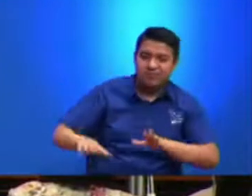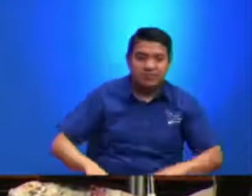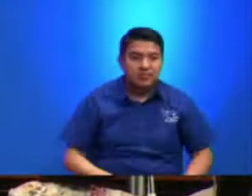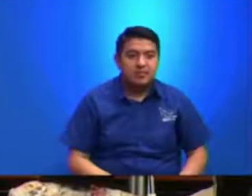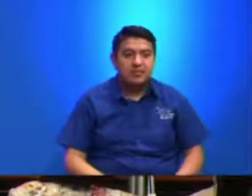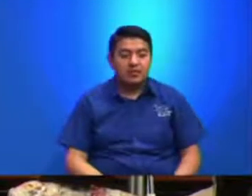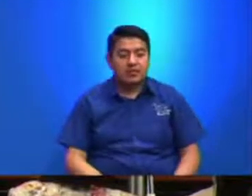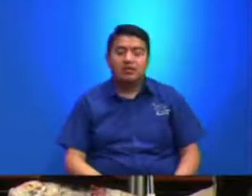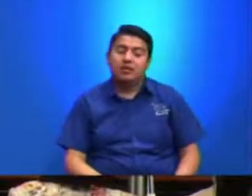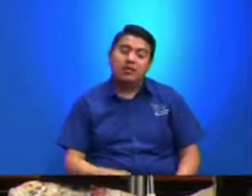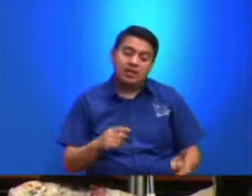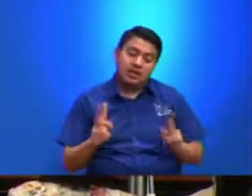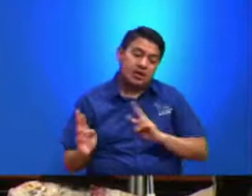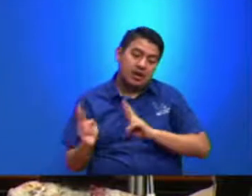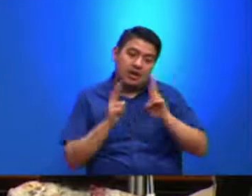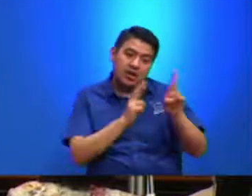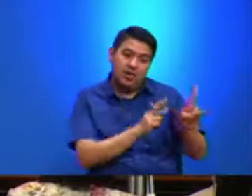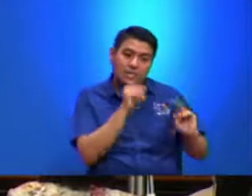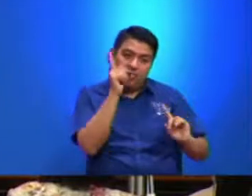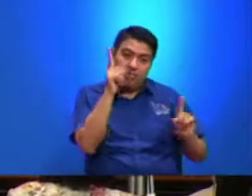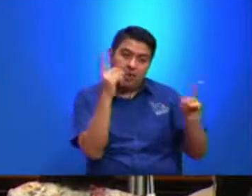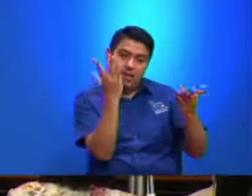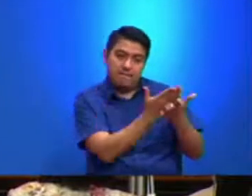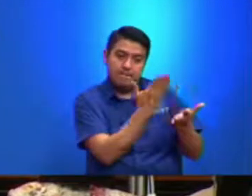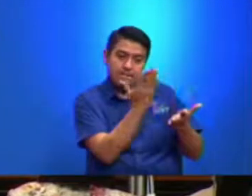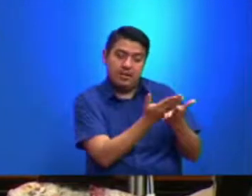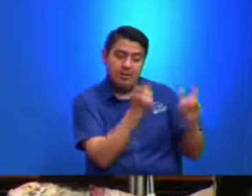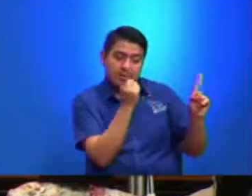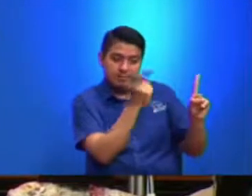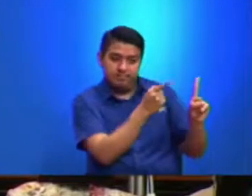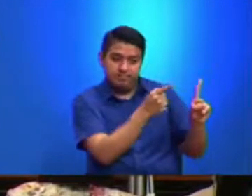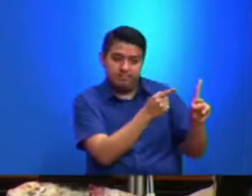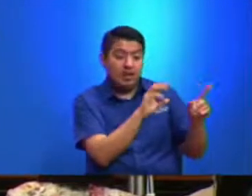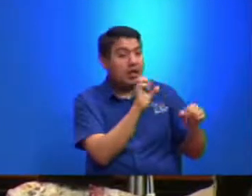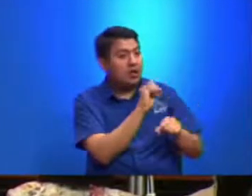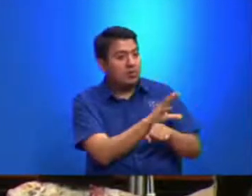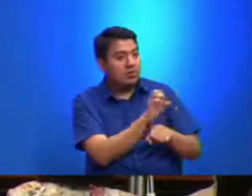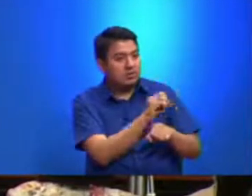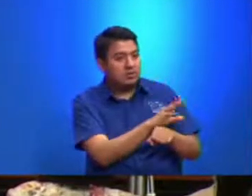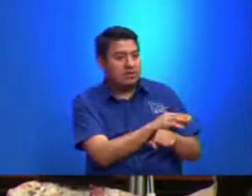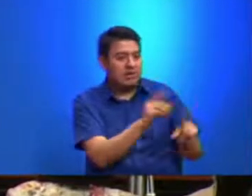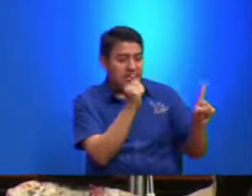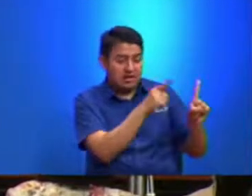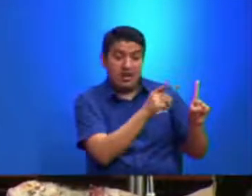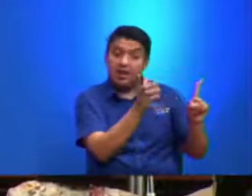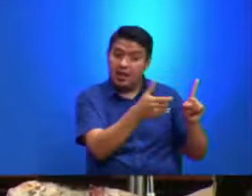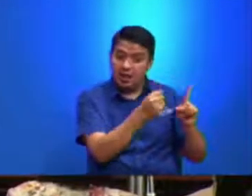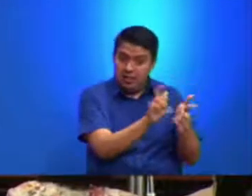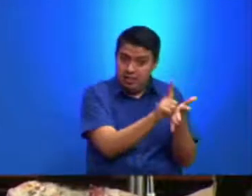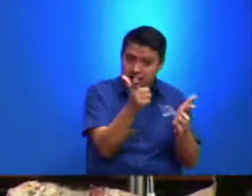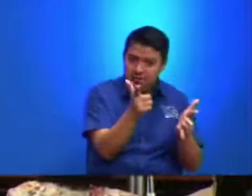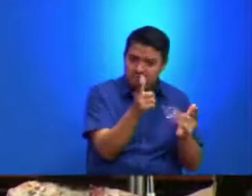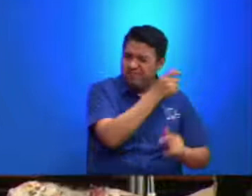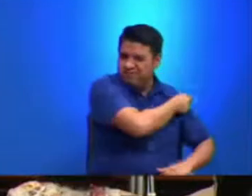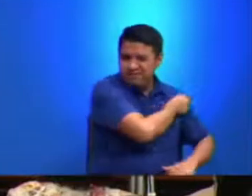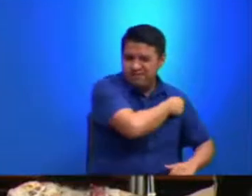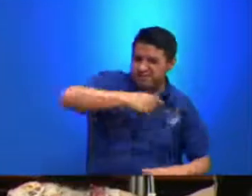va a encontrar consuelo, refugio en Dios. Y lo agarré, yo no quiero nada. Lo